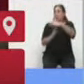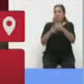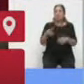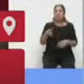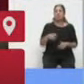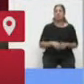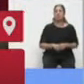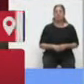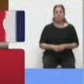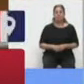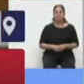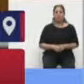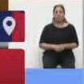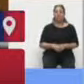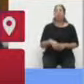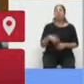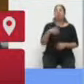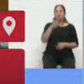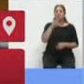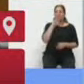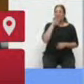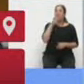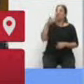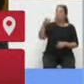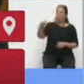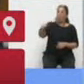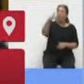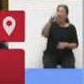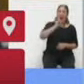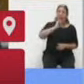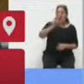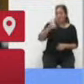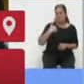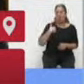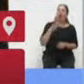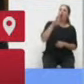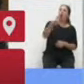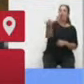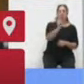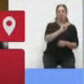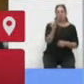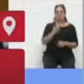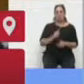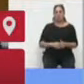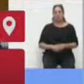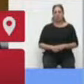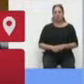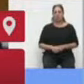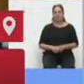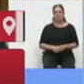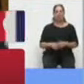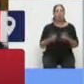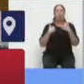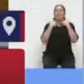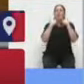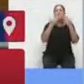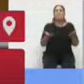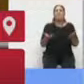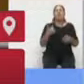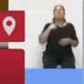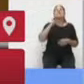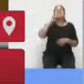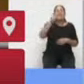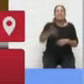como lo estaban haciendo hasta ahora. Claro. O sea, son números muy altos. Yo creo que